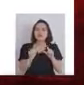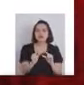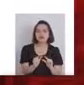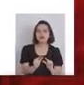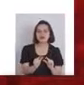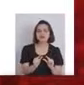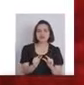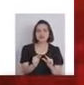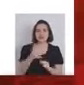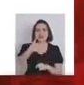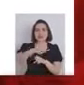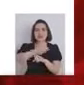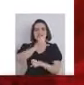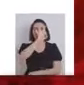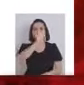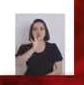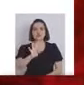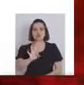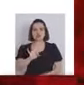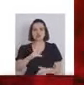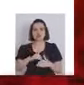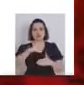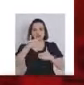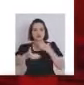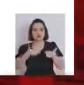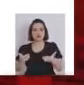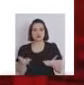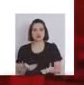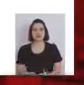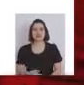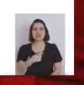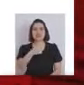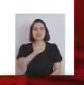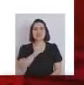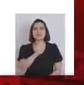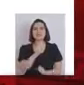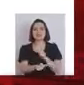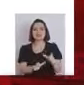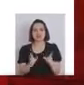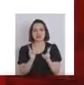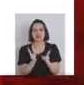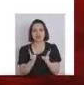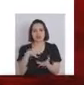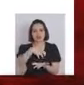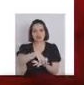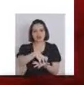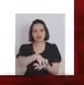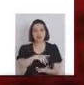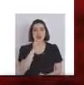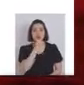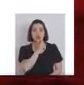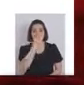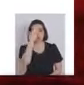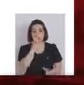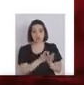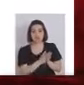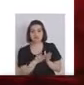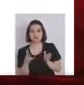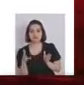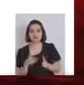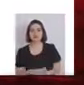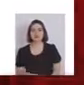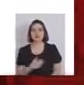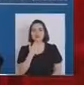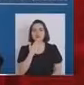hecho, de manera paradójica, ahora lo que se está haciendo es que desde algunas regiones del país se están trasladando pacientes acá a la región metropolitana, que podría estar hoy